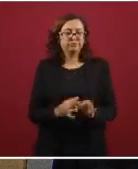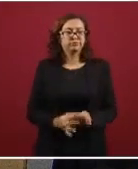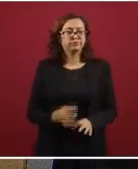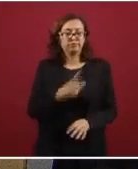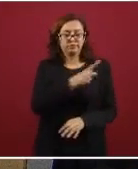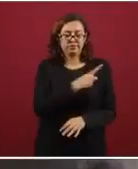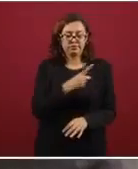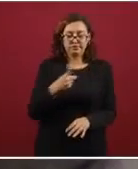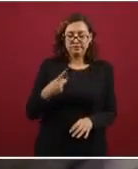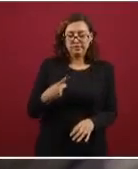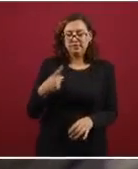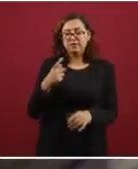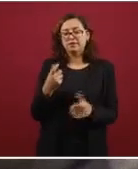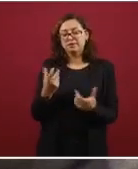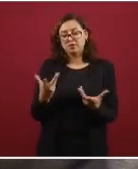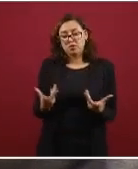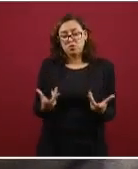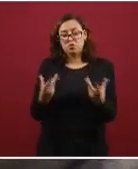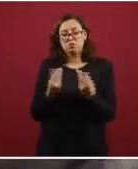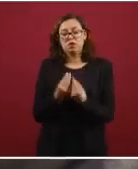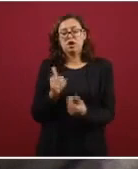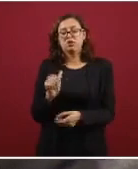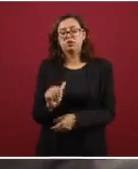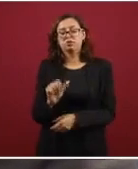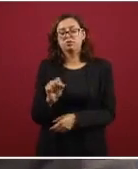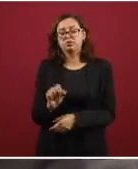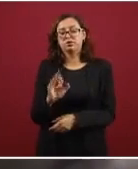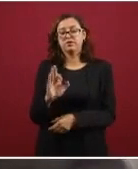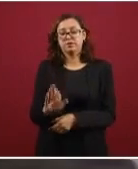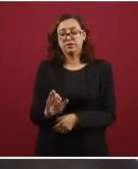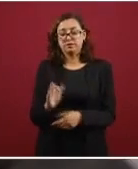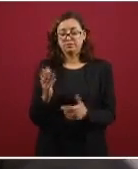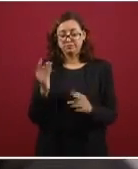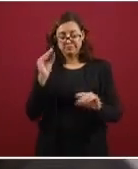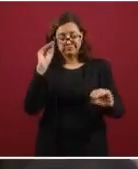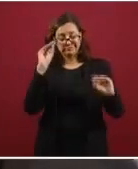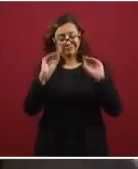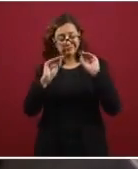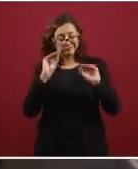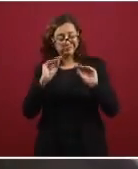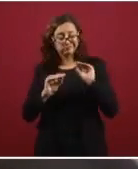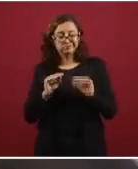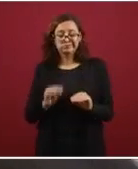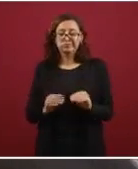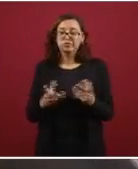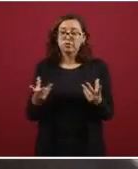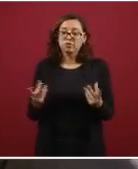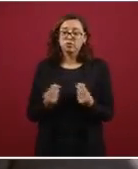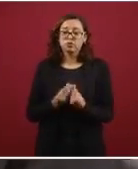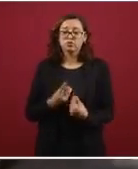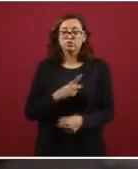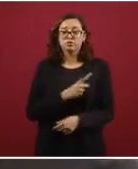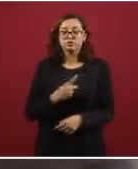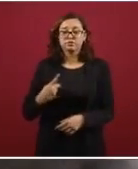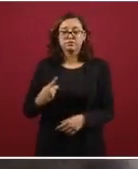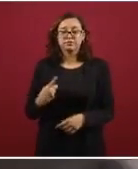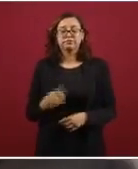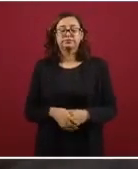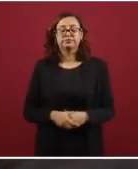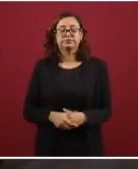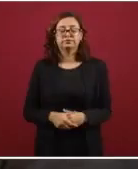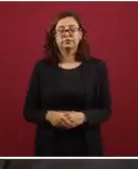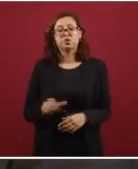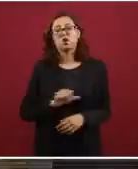Auditoría Superior desde este momento para resolver todo el diseño administrativo de estas acciones. Por otro lado, también